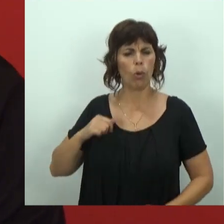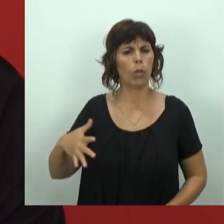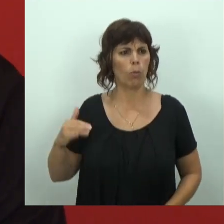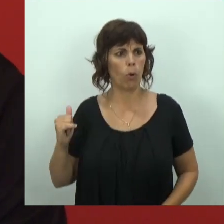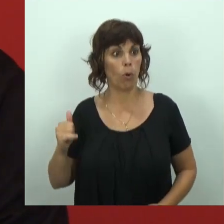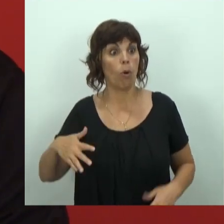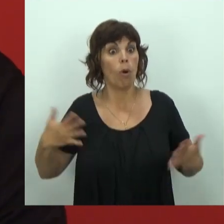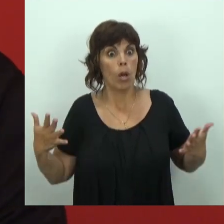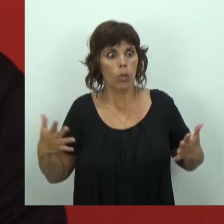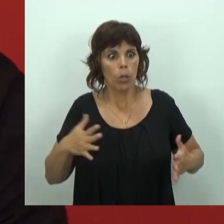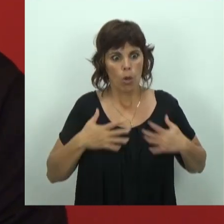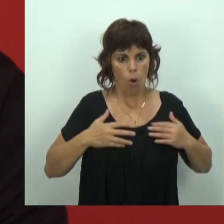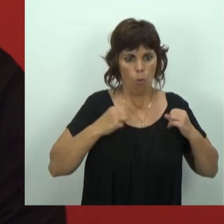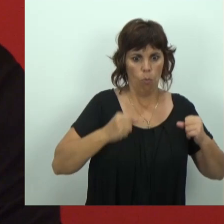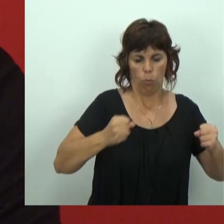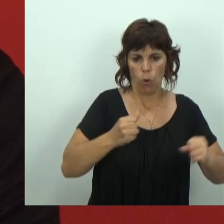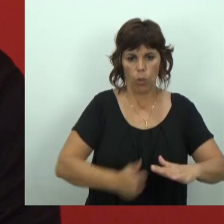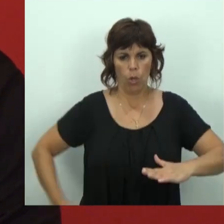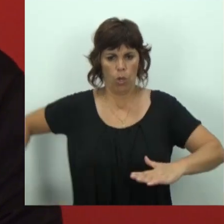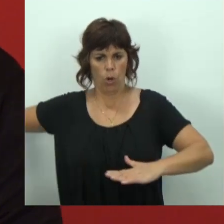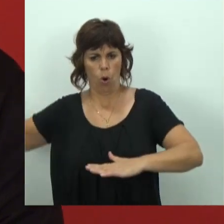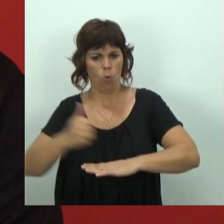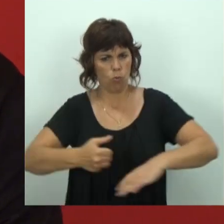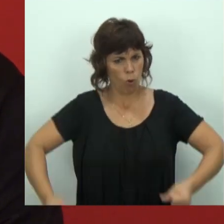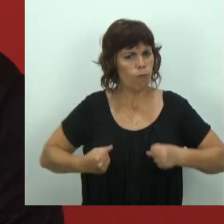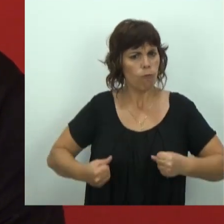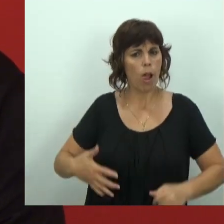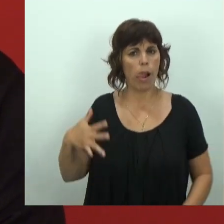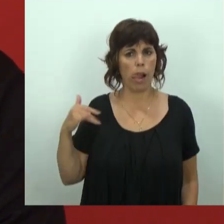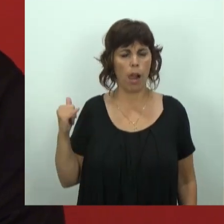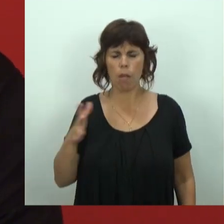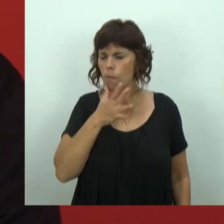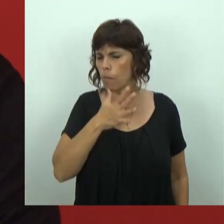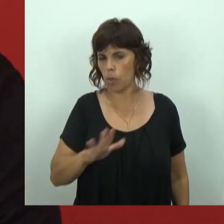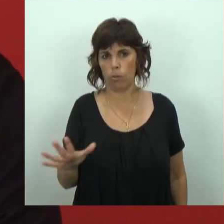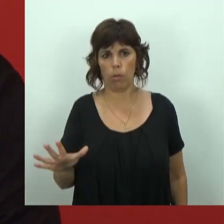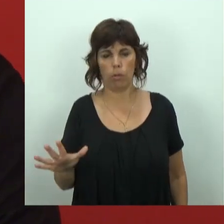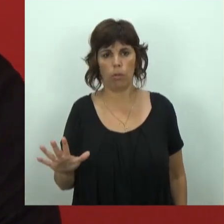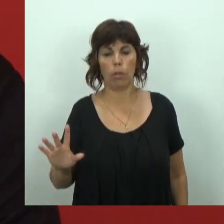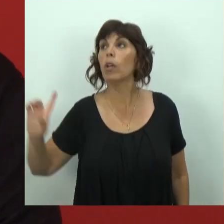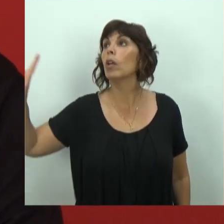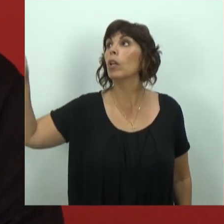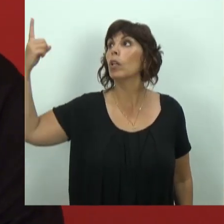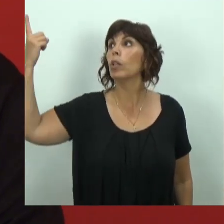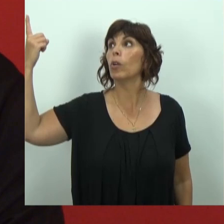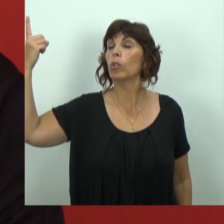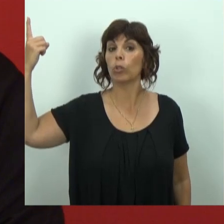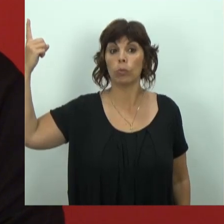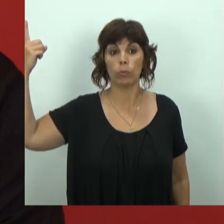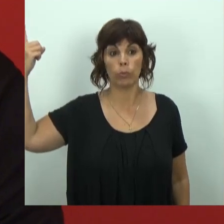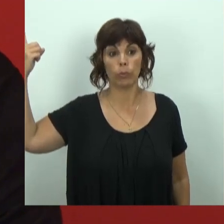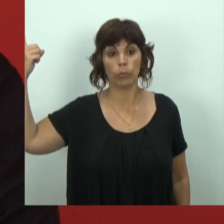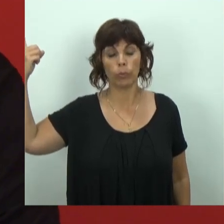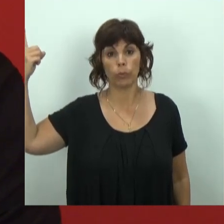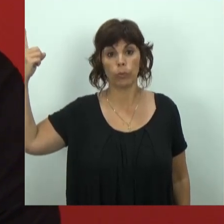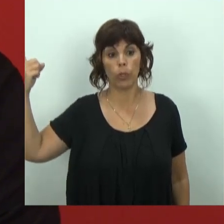poder, hay una autoridad. Es impresionante lo que Dios pone en nuestras manos